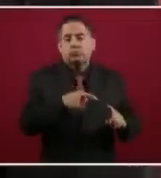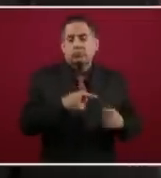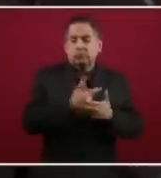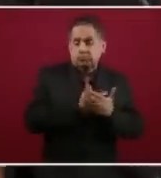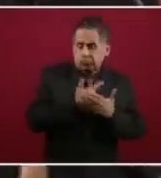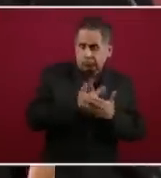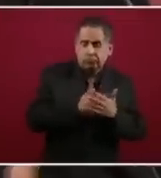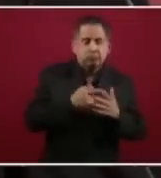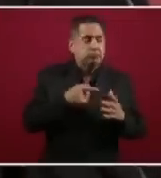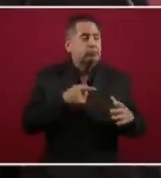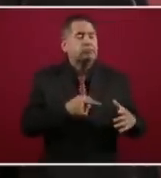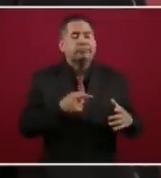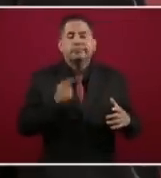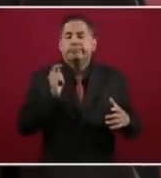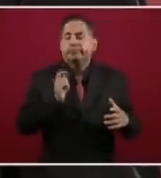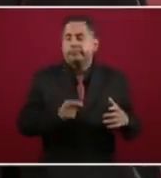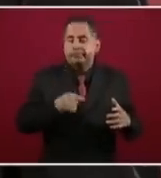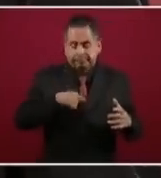cómo